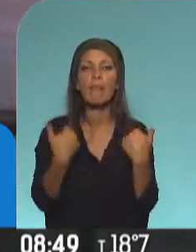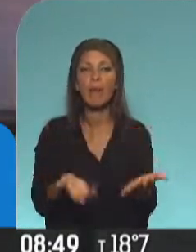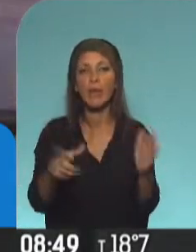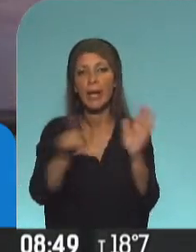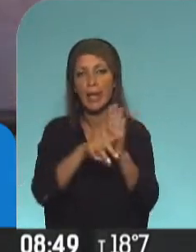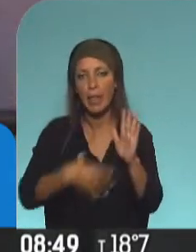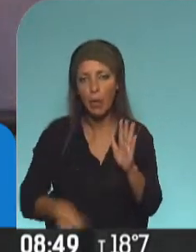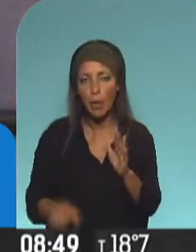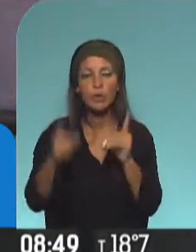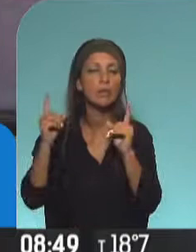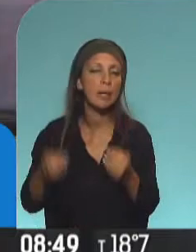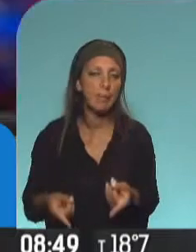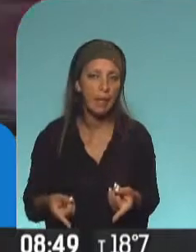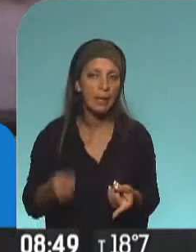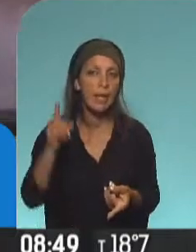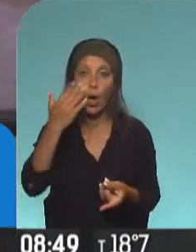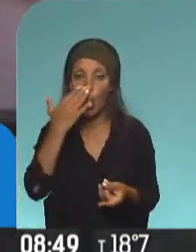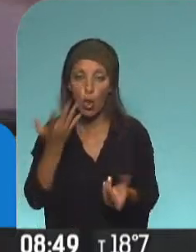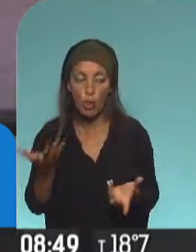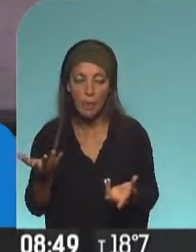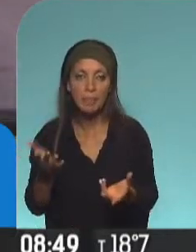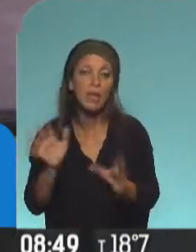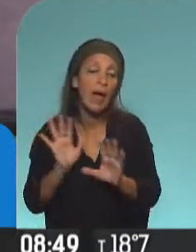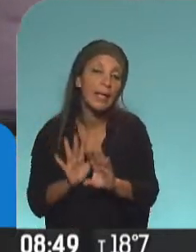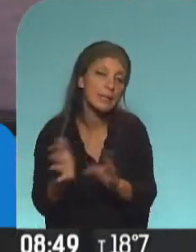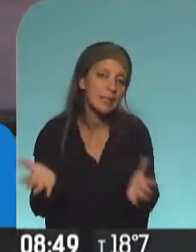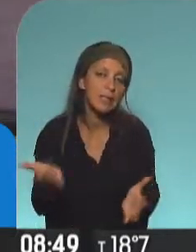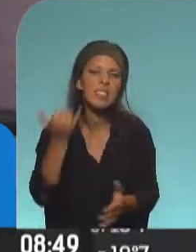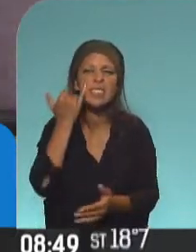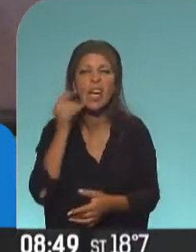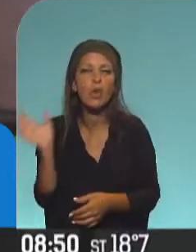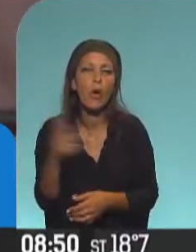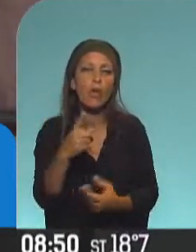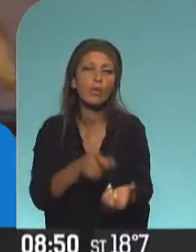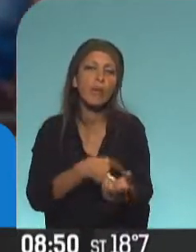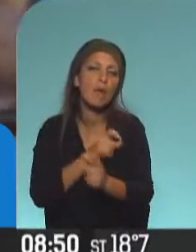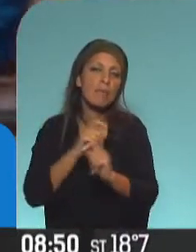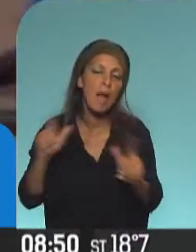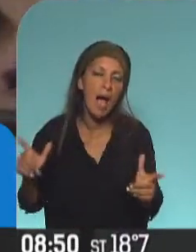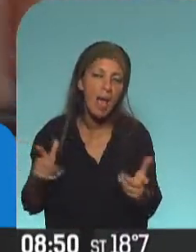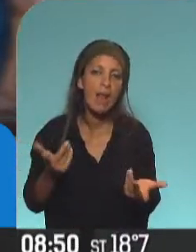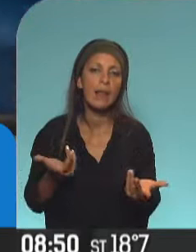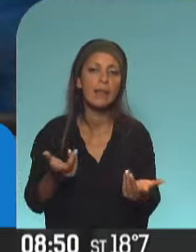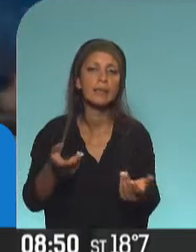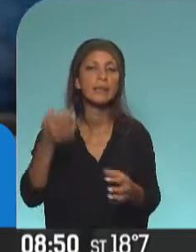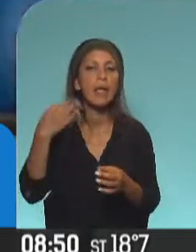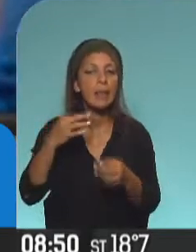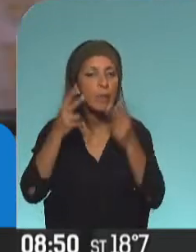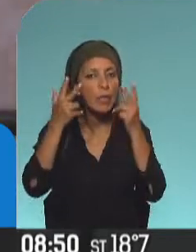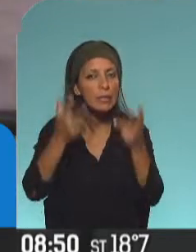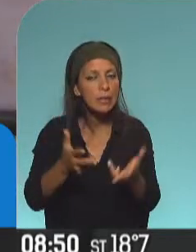ley. Esto es parte de esto que ya nos tienen mal acostumbrados en nuestro país y que hay que decirlo